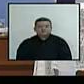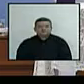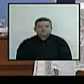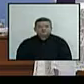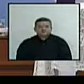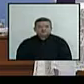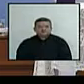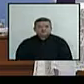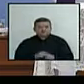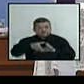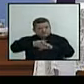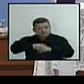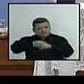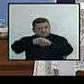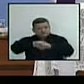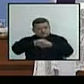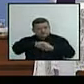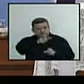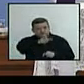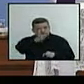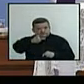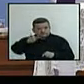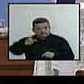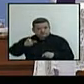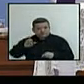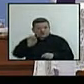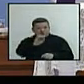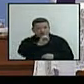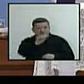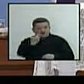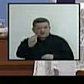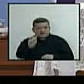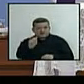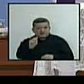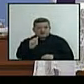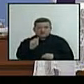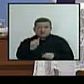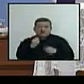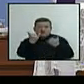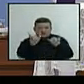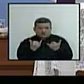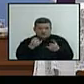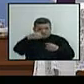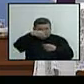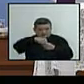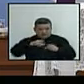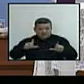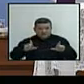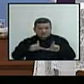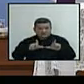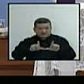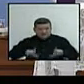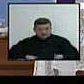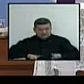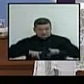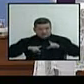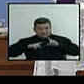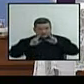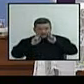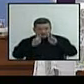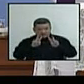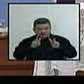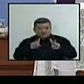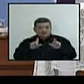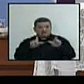Un cordial saludo, queridos hermanos y hermanas, que están aquí en los estudios de Televid y